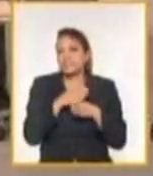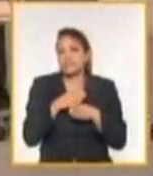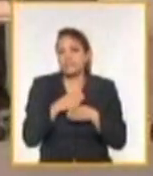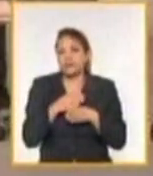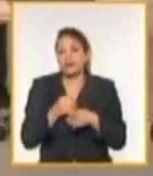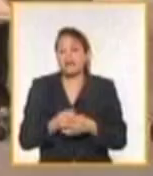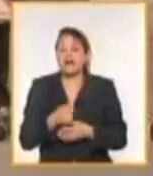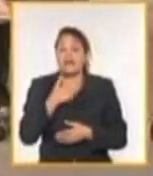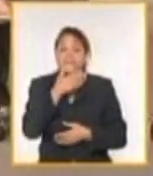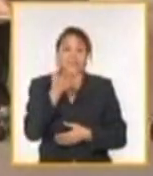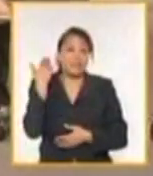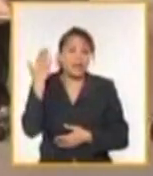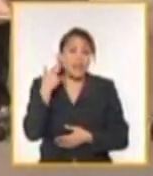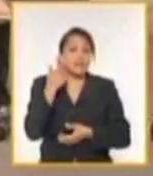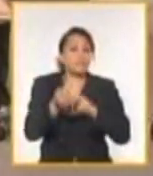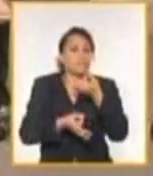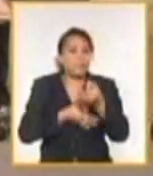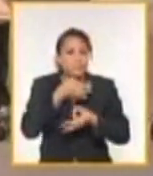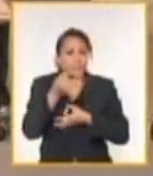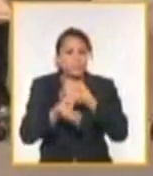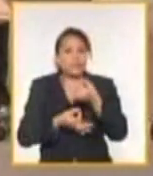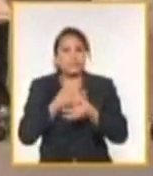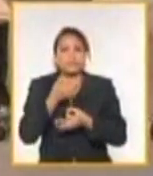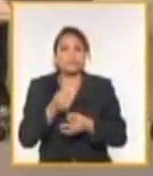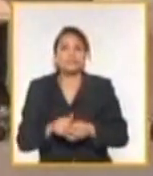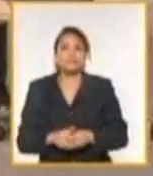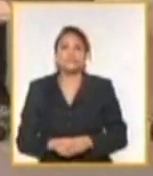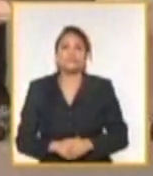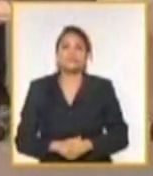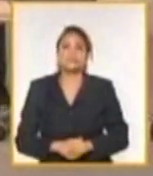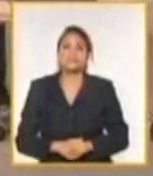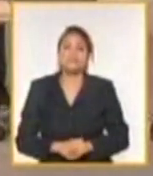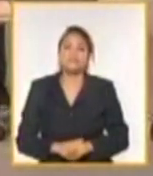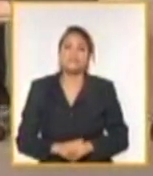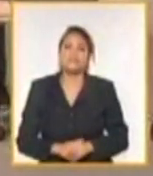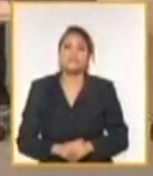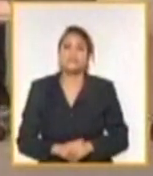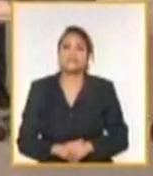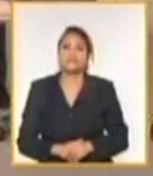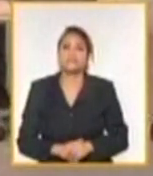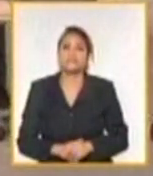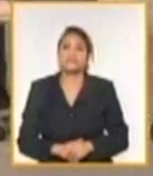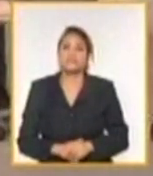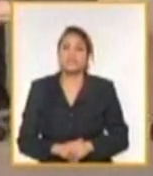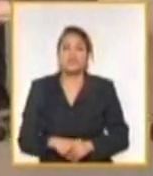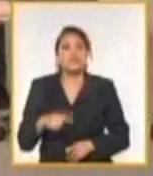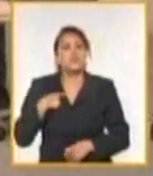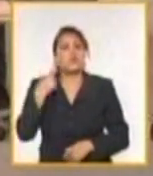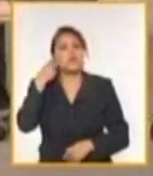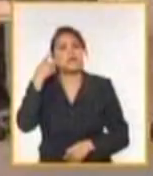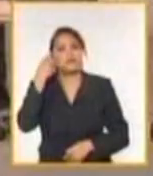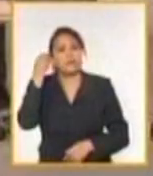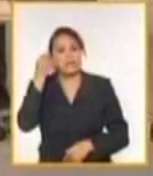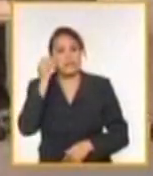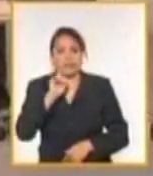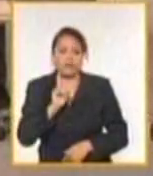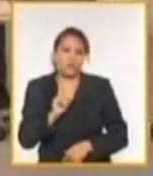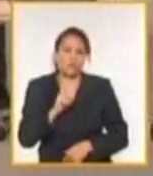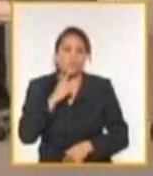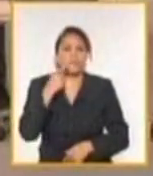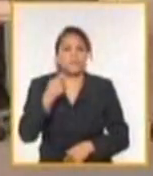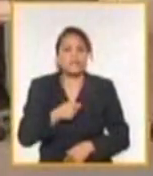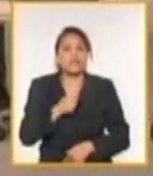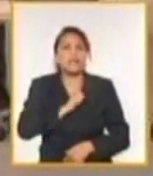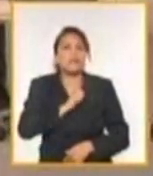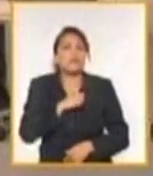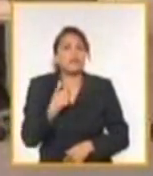momento, no queremos que simplemente crean, no estoy diciendo la frase textual, sino que lean, ¿no? Es decir,